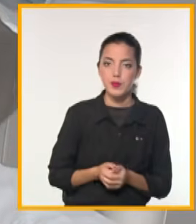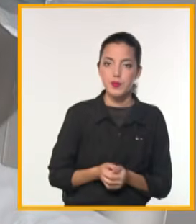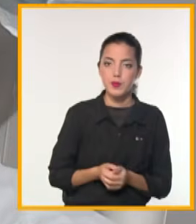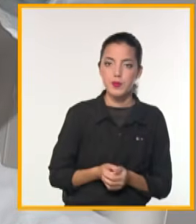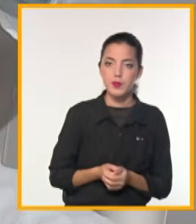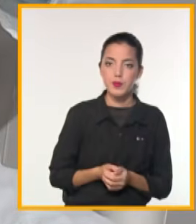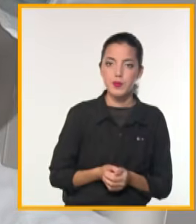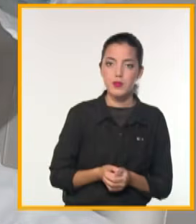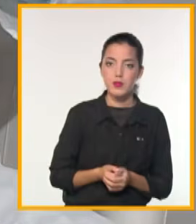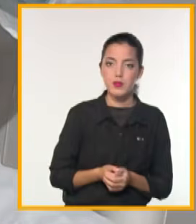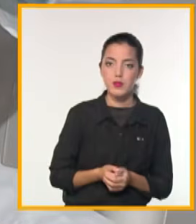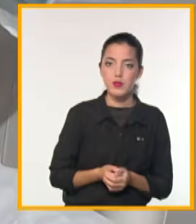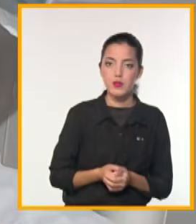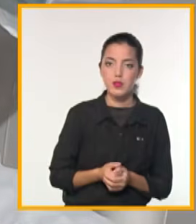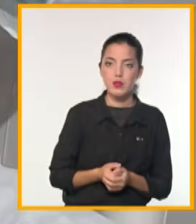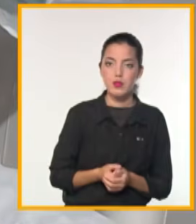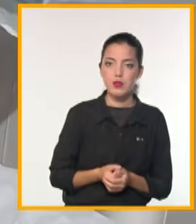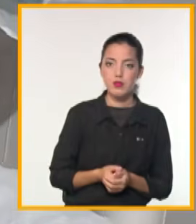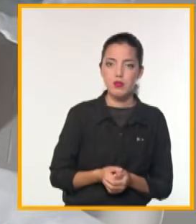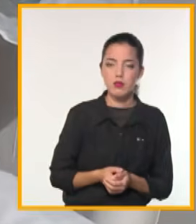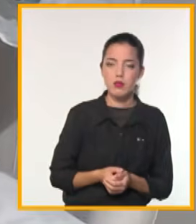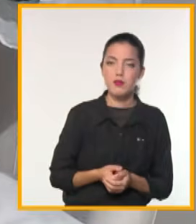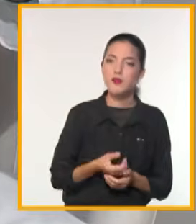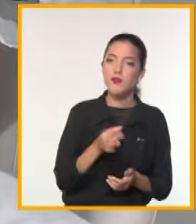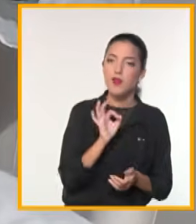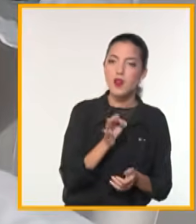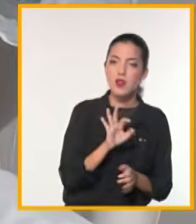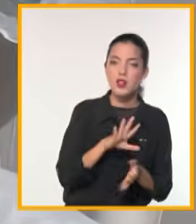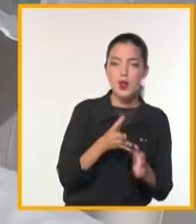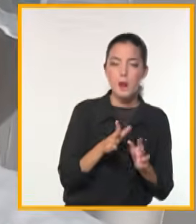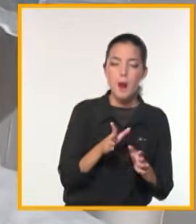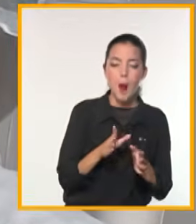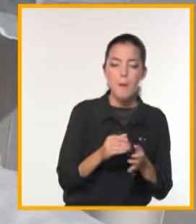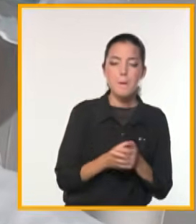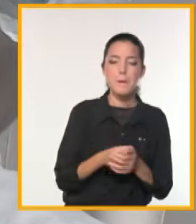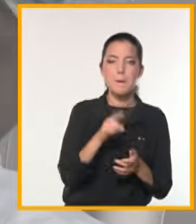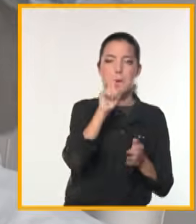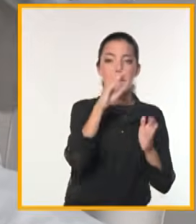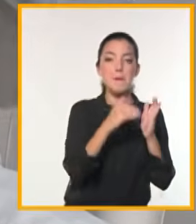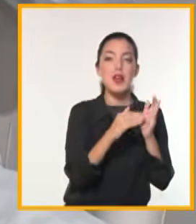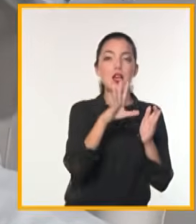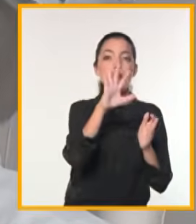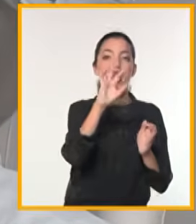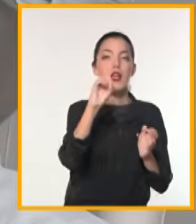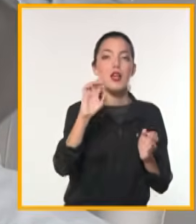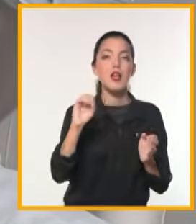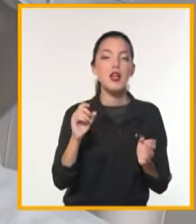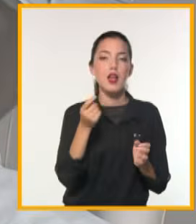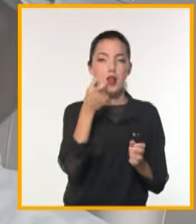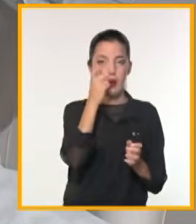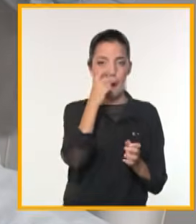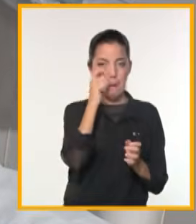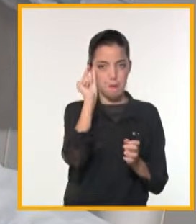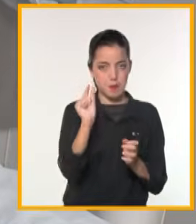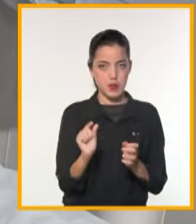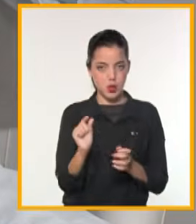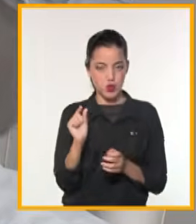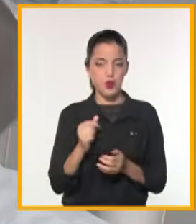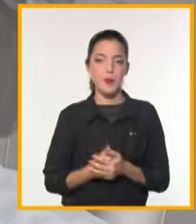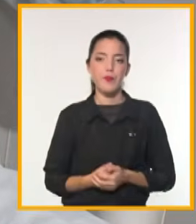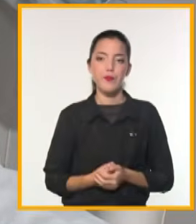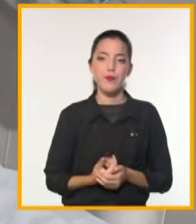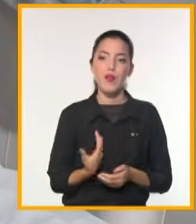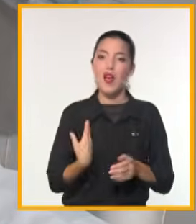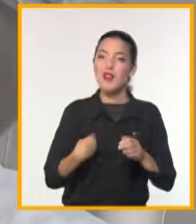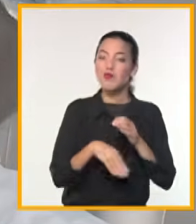allí yo creo que había más de 1.500 muchachos. Sí. De ahí salimos a estudiar,